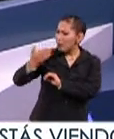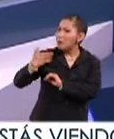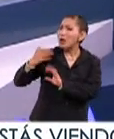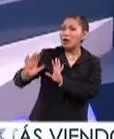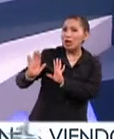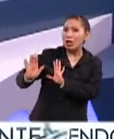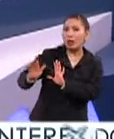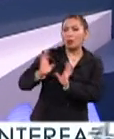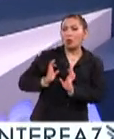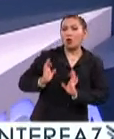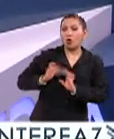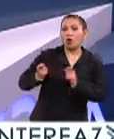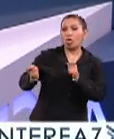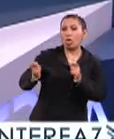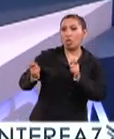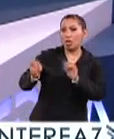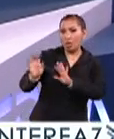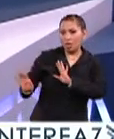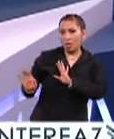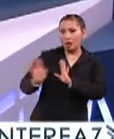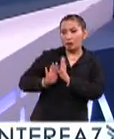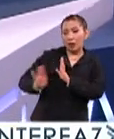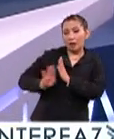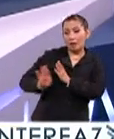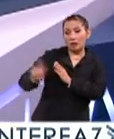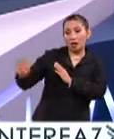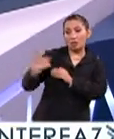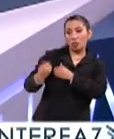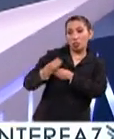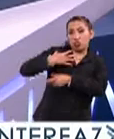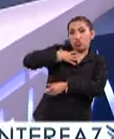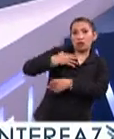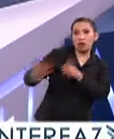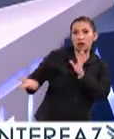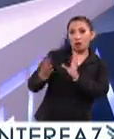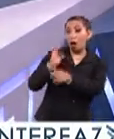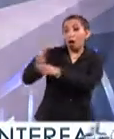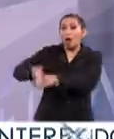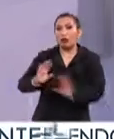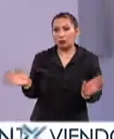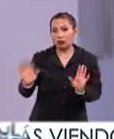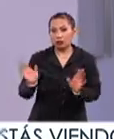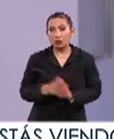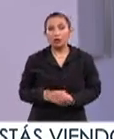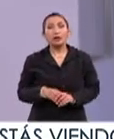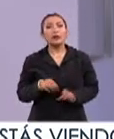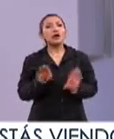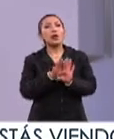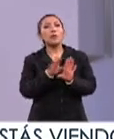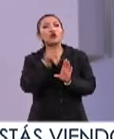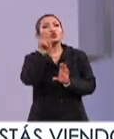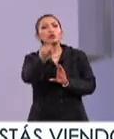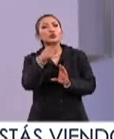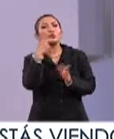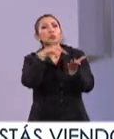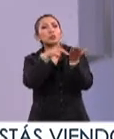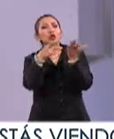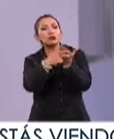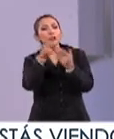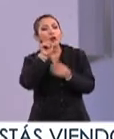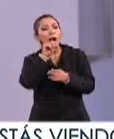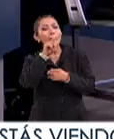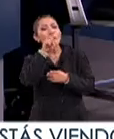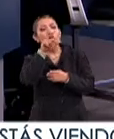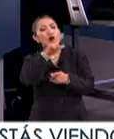alguna manera mediarlos y poder evitar que seas parte de... ¿Y cómo podemos seguir, Antonio, tu proyecto